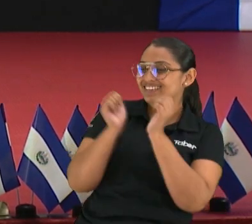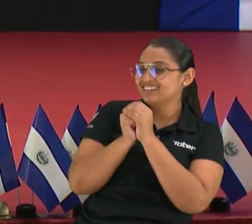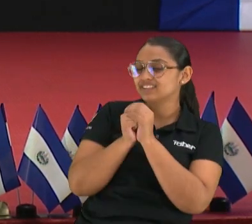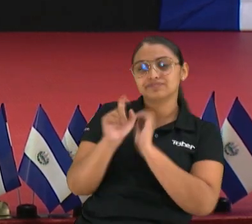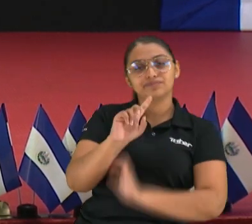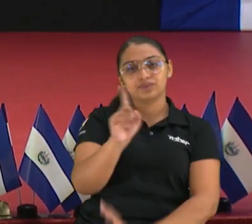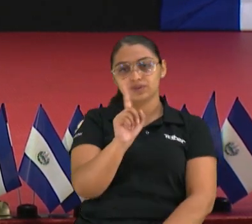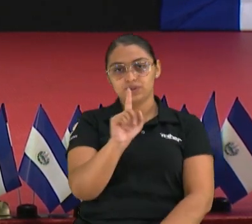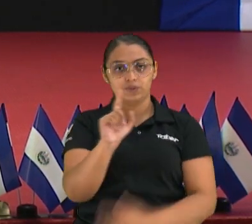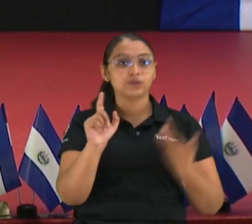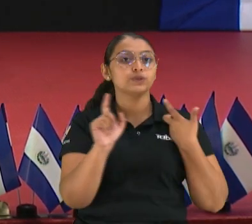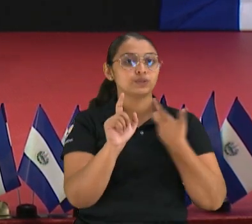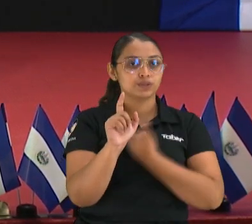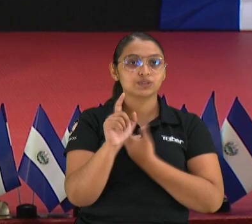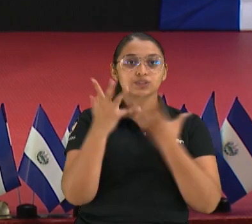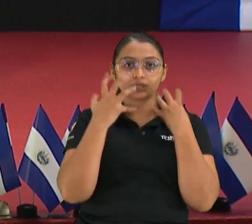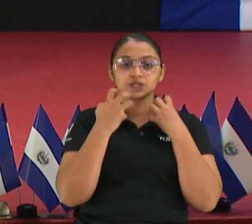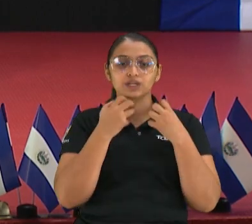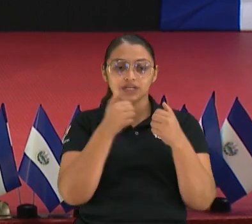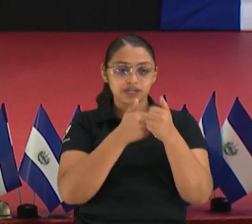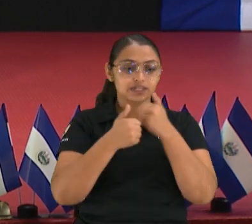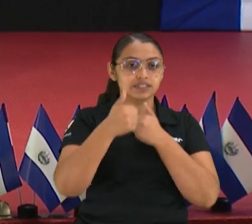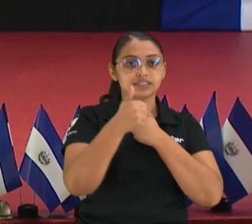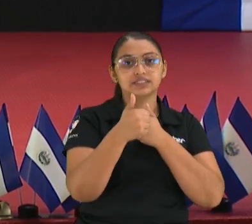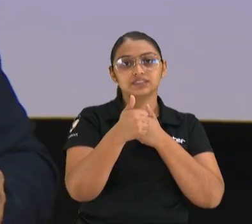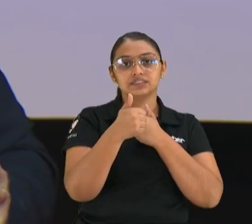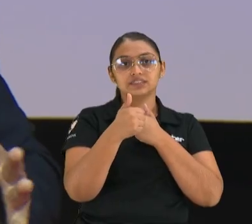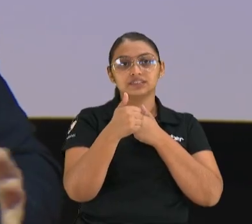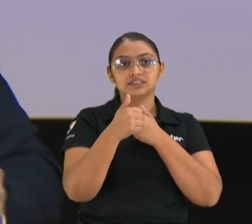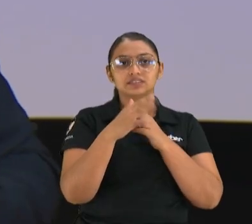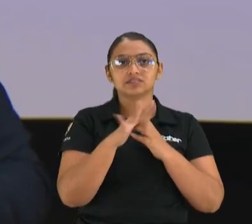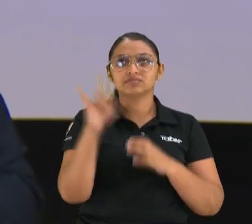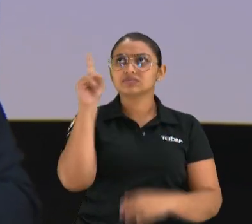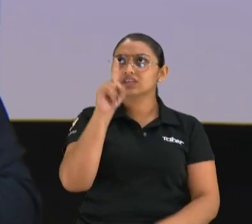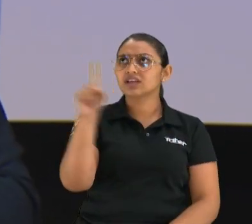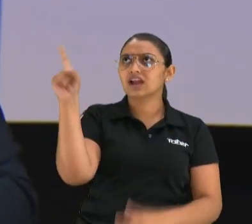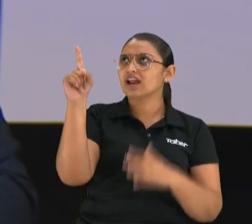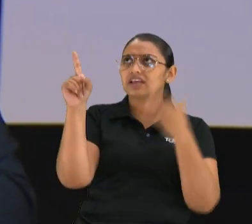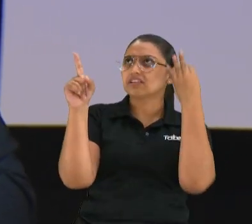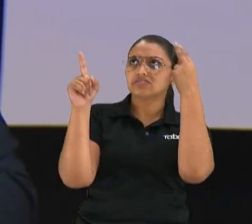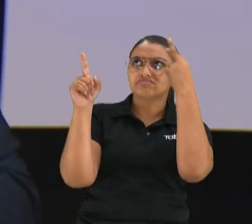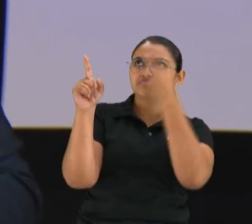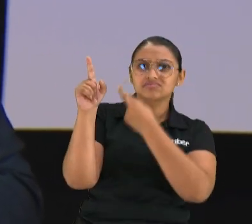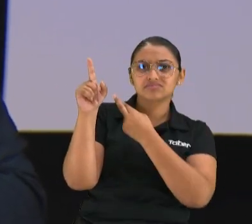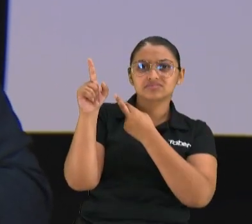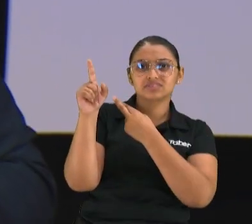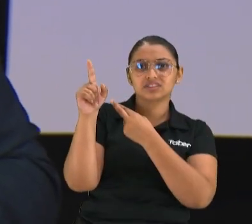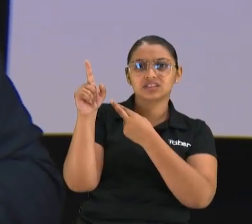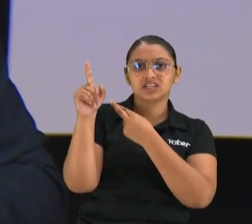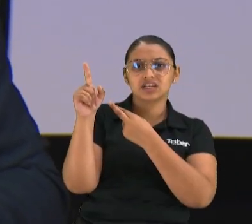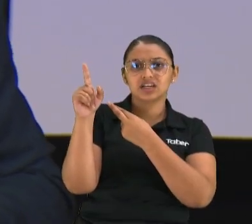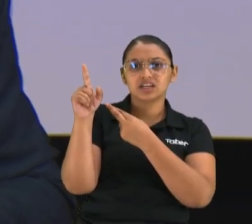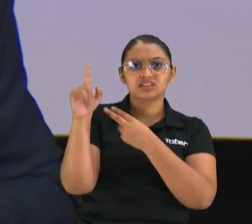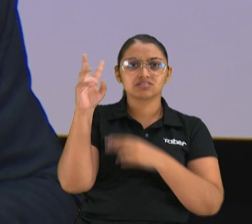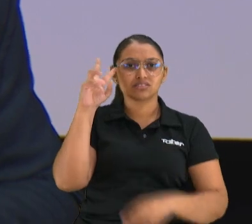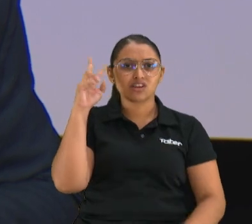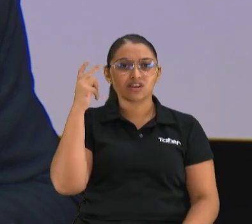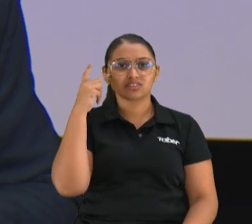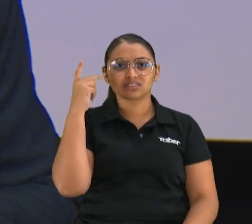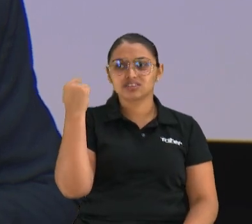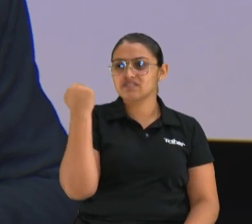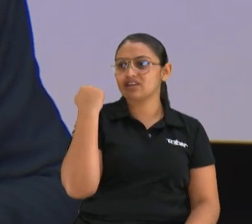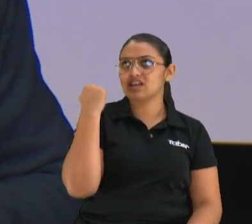reprobada El que cree que no hay Dios y creer que no hay Dios no es andarlo negando es